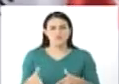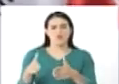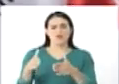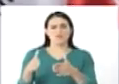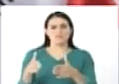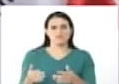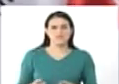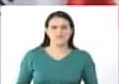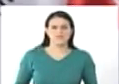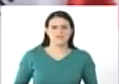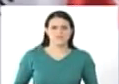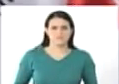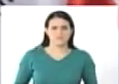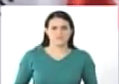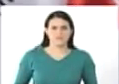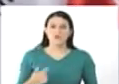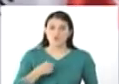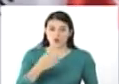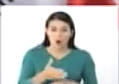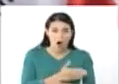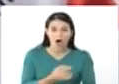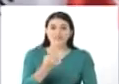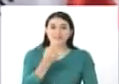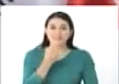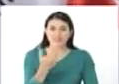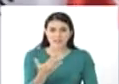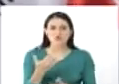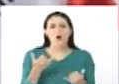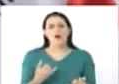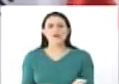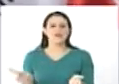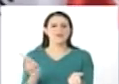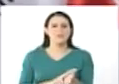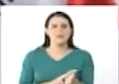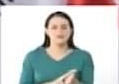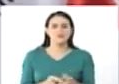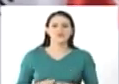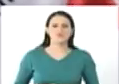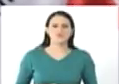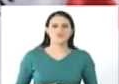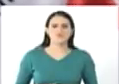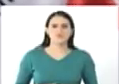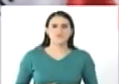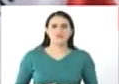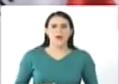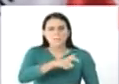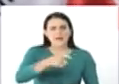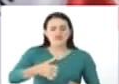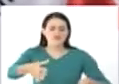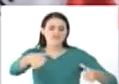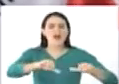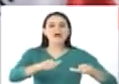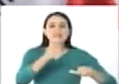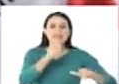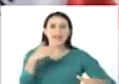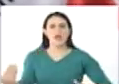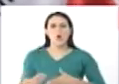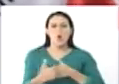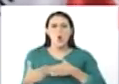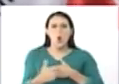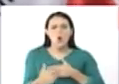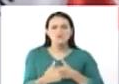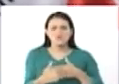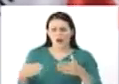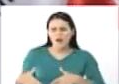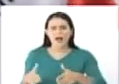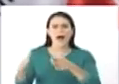país. Lo hemos dicho antes y ahora lo ratificamos. Fracasan quienes pretenden impedir que la ruta